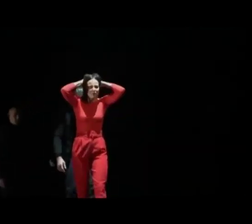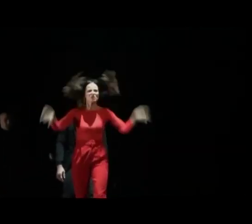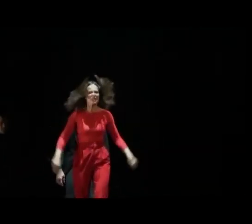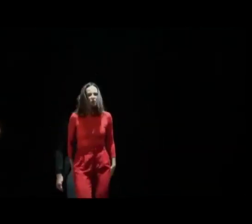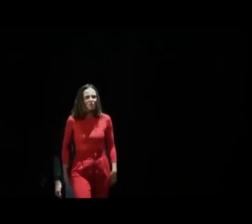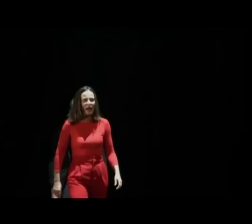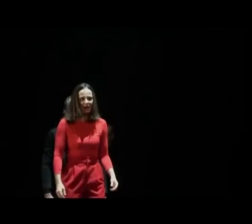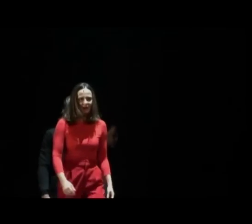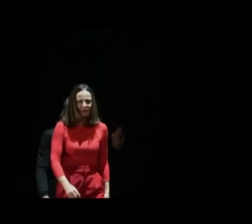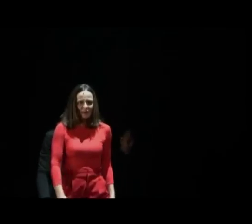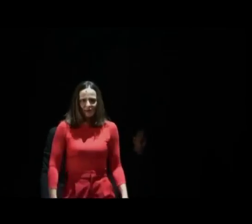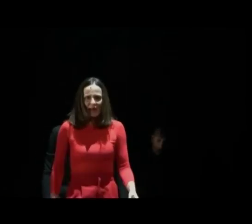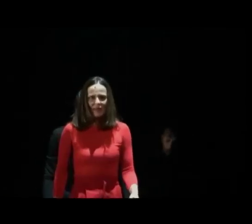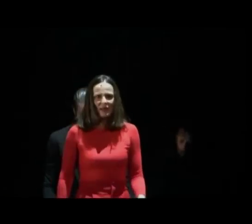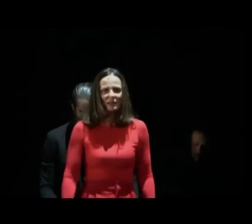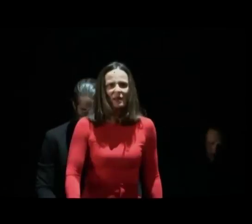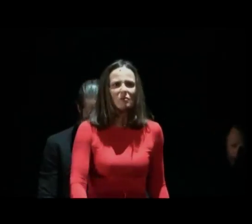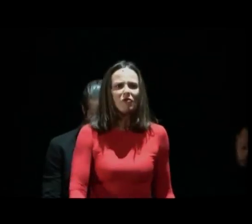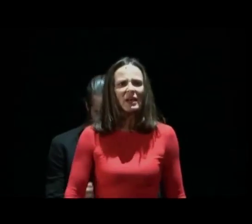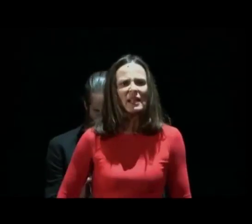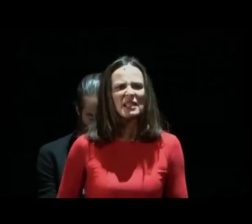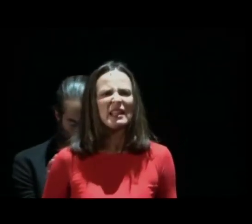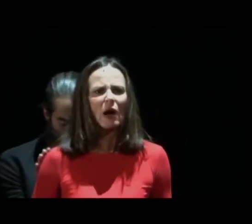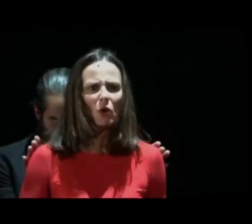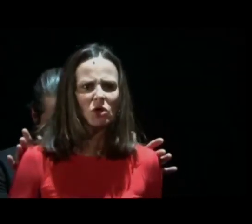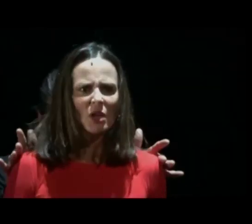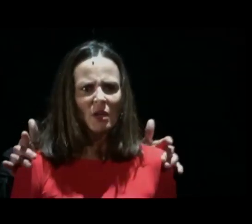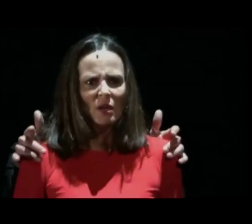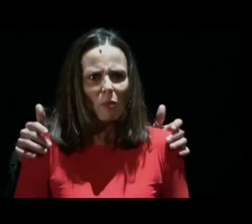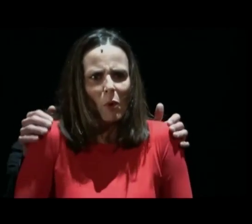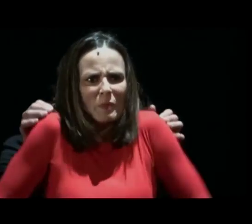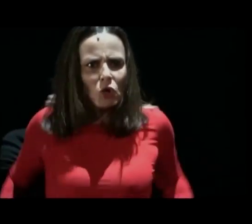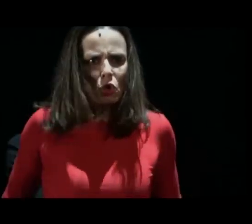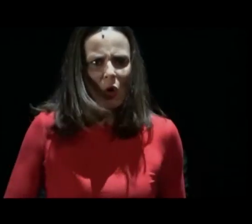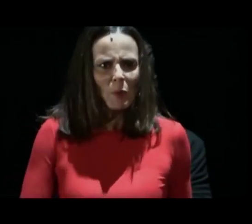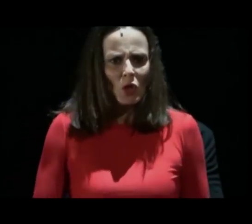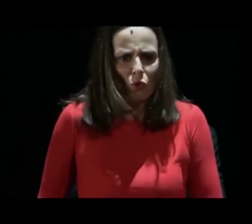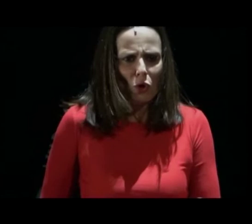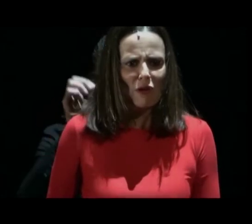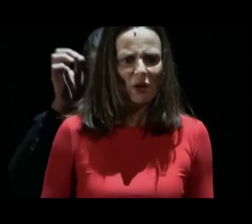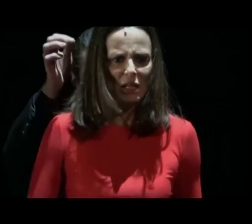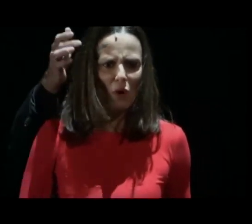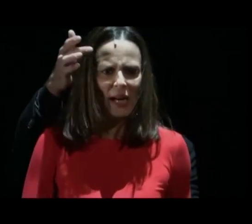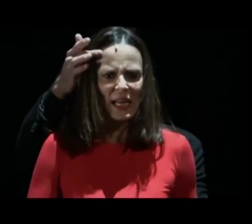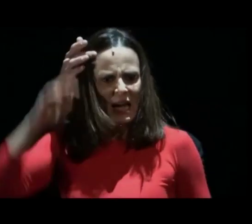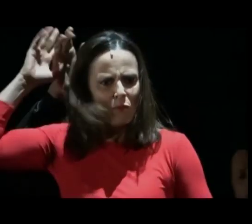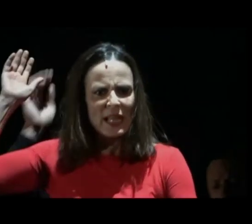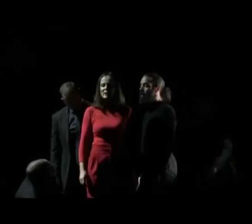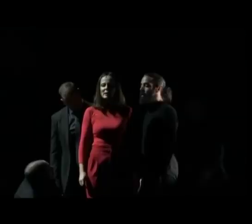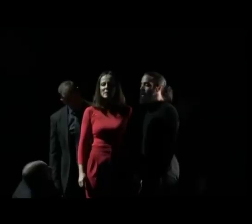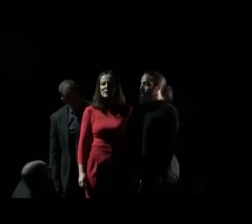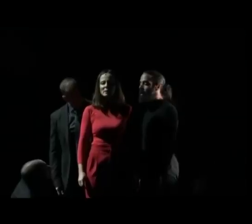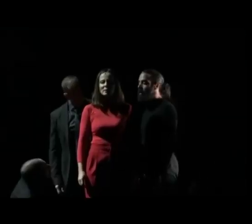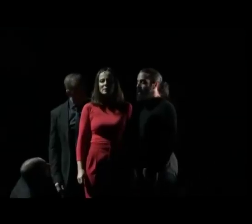se llevará al escenario de la Sala Argenta a partir de las ocho y media. Las entradas para este espectáculo de 80 minutos de duración y sin